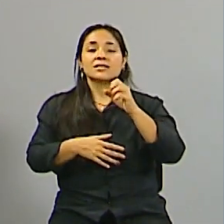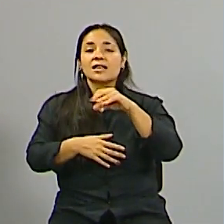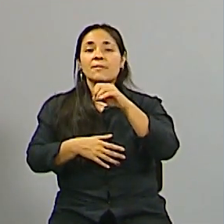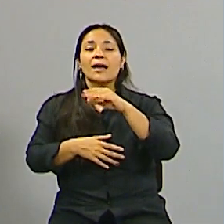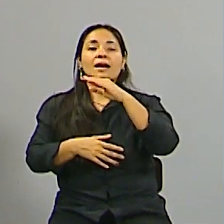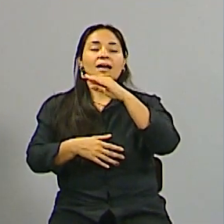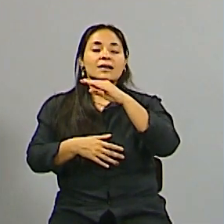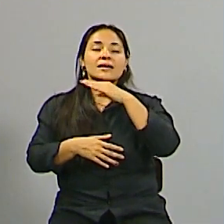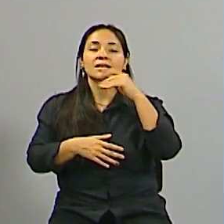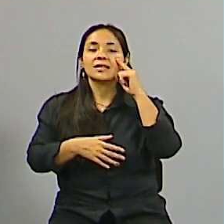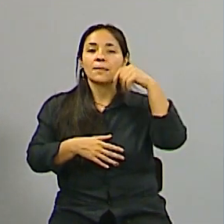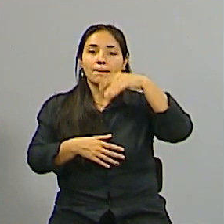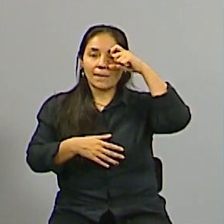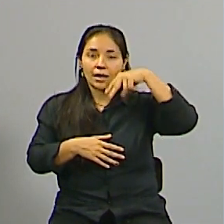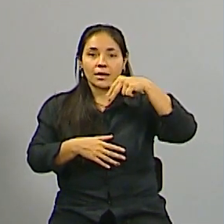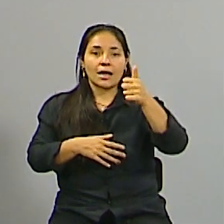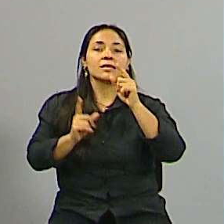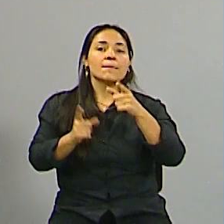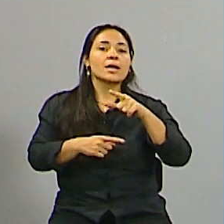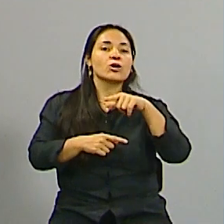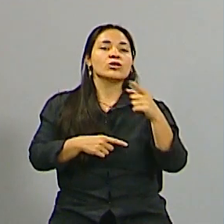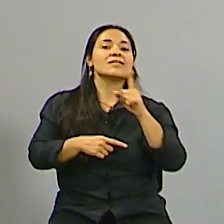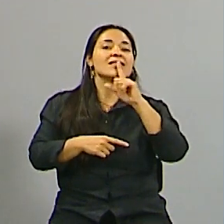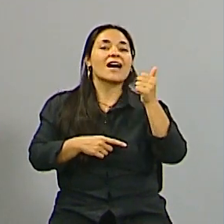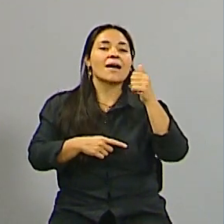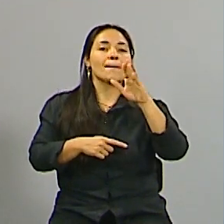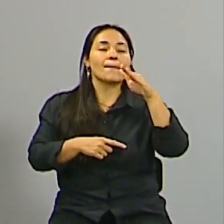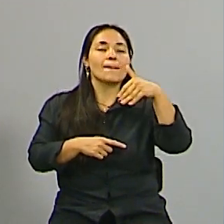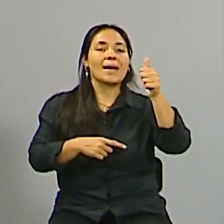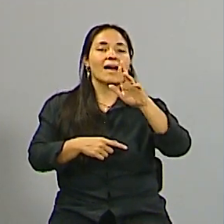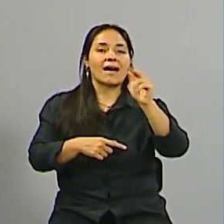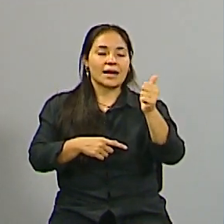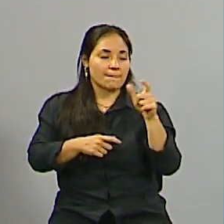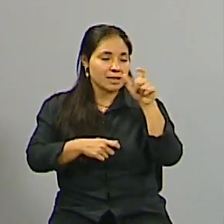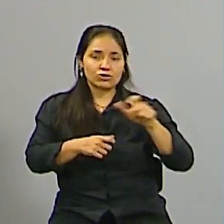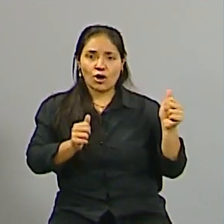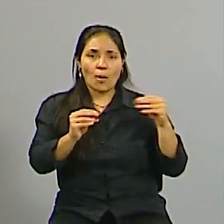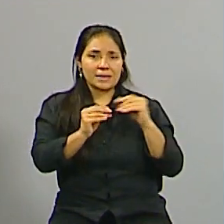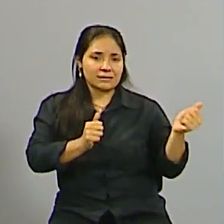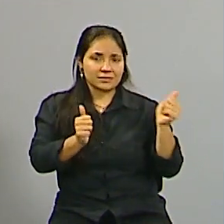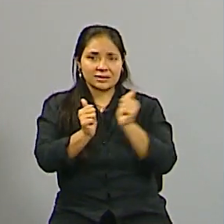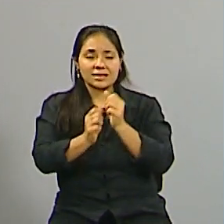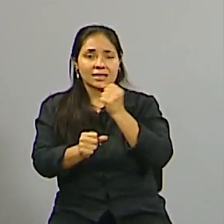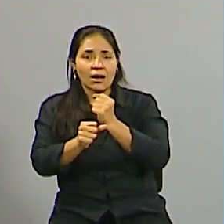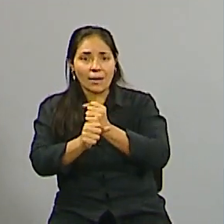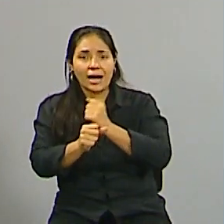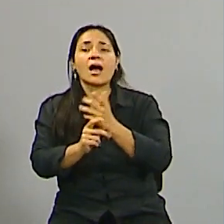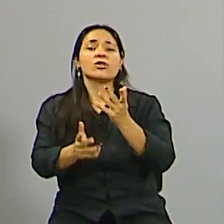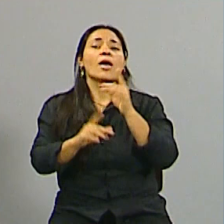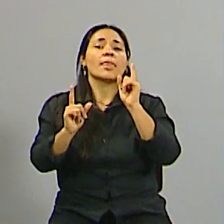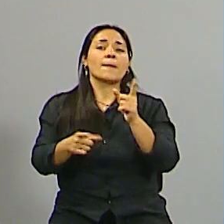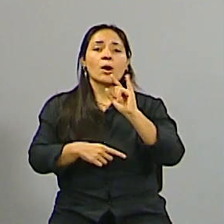campaña encabezada por la jefa de campaña Tamara Salomón, en ejes que trajimos los mejores profesionales del gobierno provincial y los mejores los